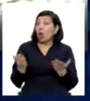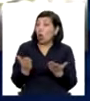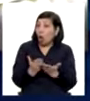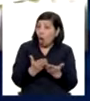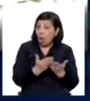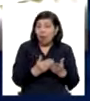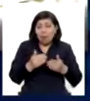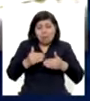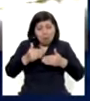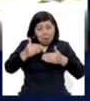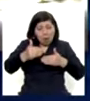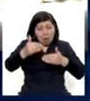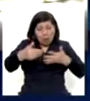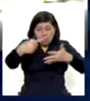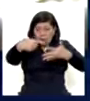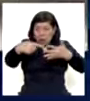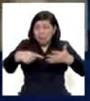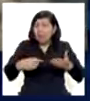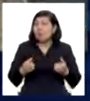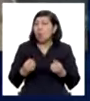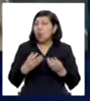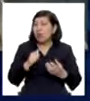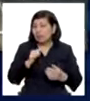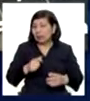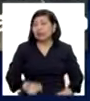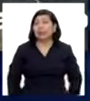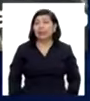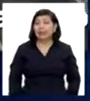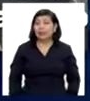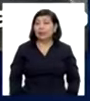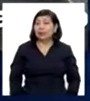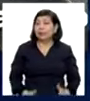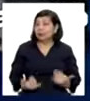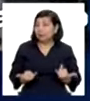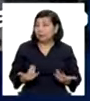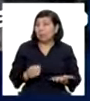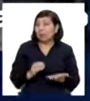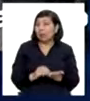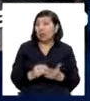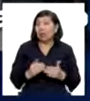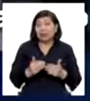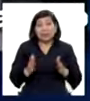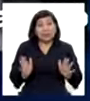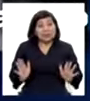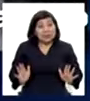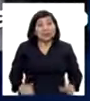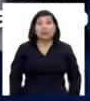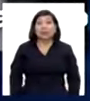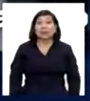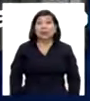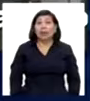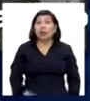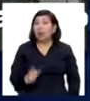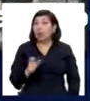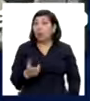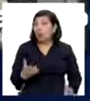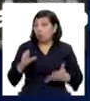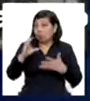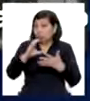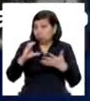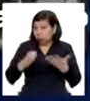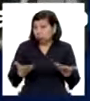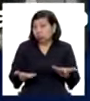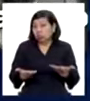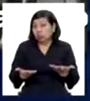educativas, es muy amplio el espectro realmente. Claro, y digamos que claro, como es muy amplio, imagino que, y al ser solamente una